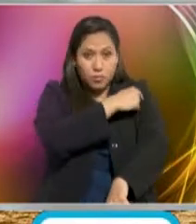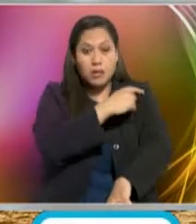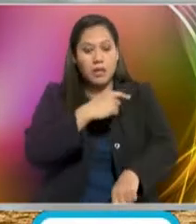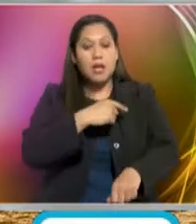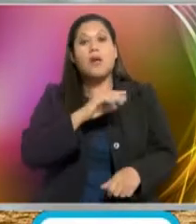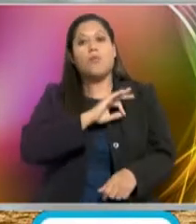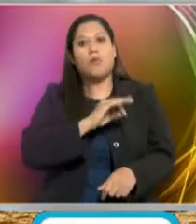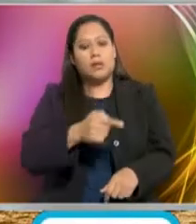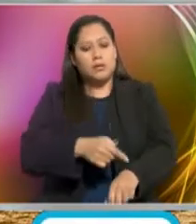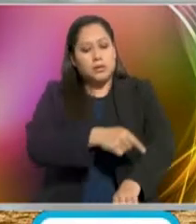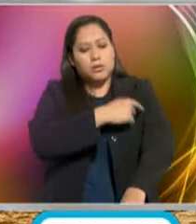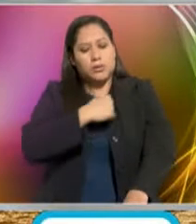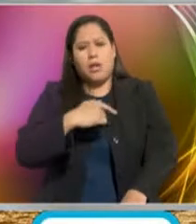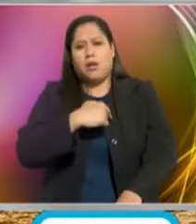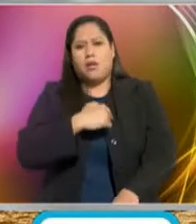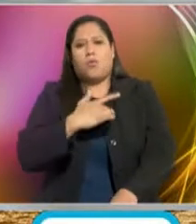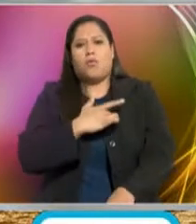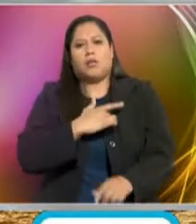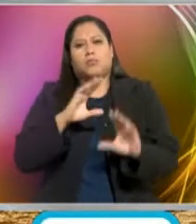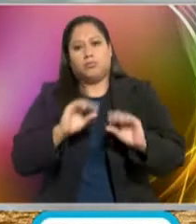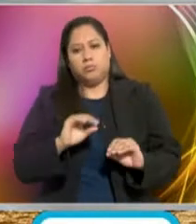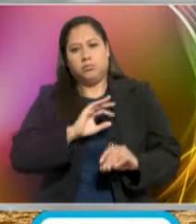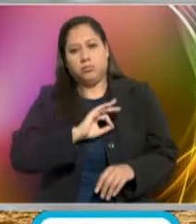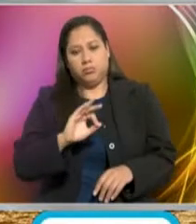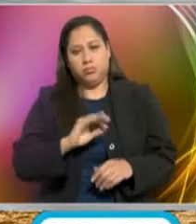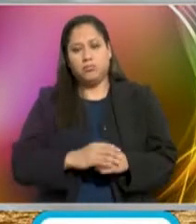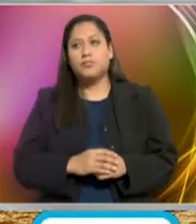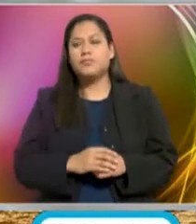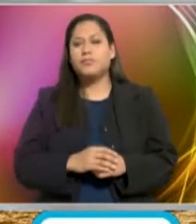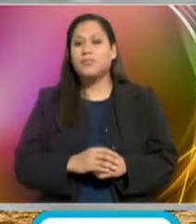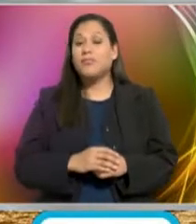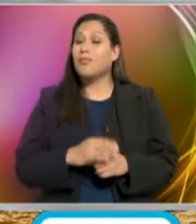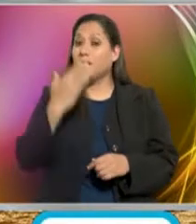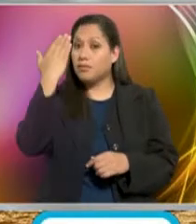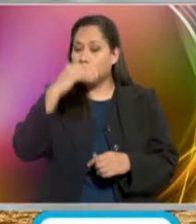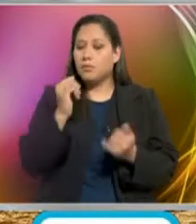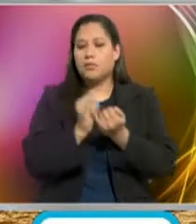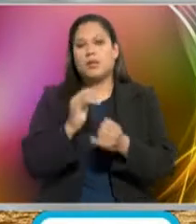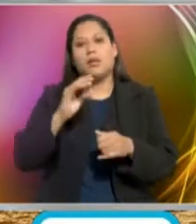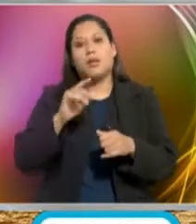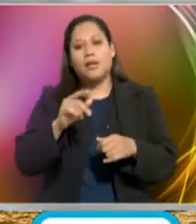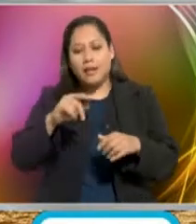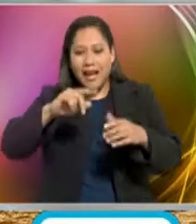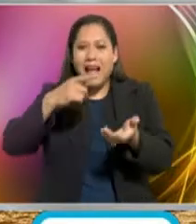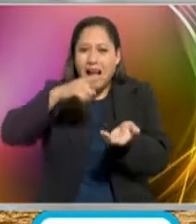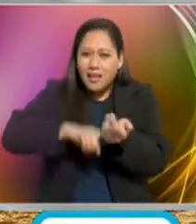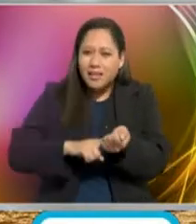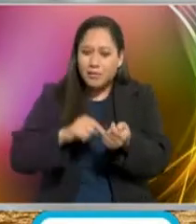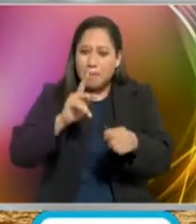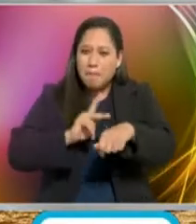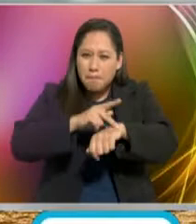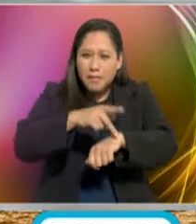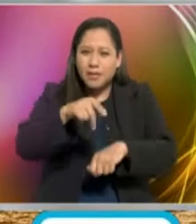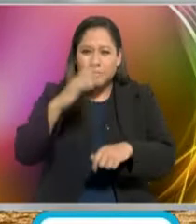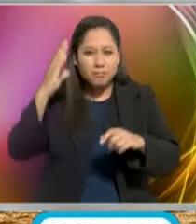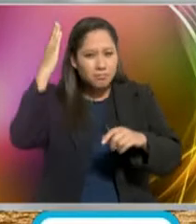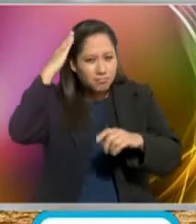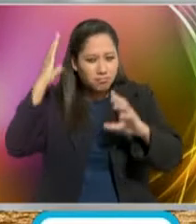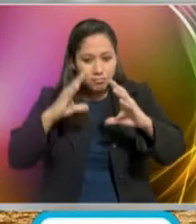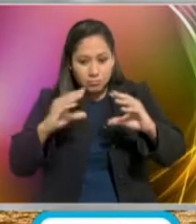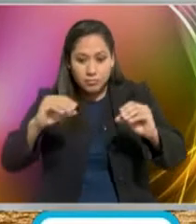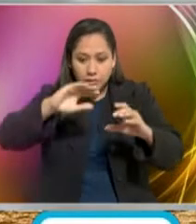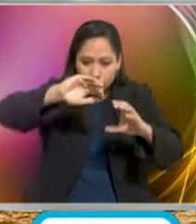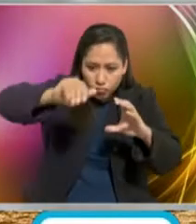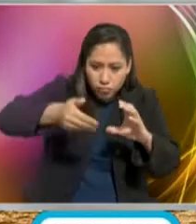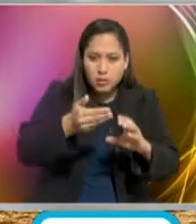corazón. Otra de las propiedades, no nada más aprovechar la carne de la calabaza. Muchas veces, bueno, en la calabaza